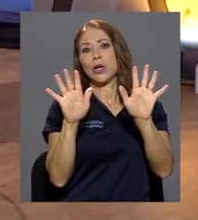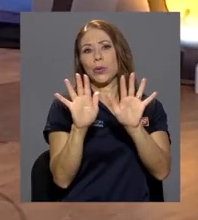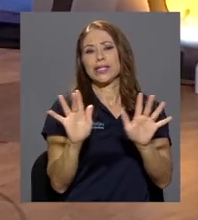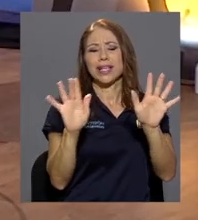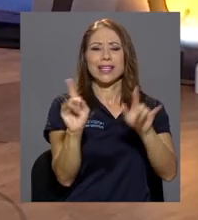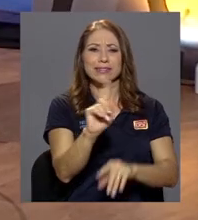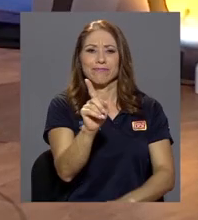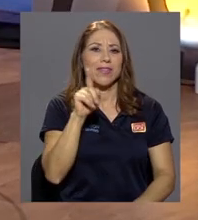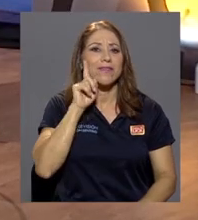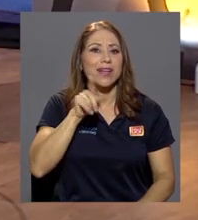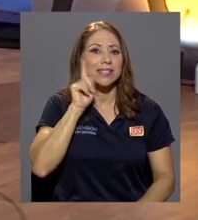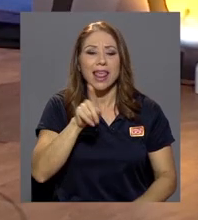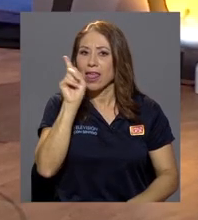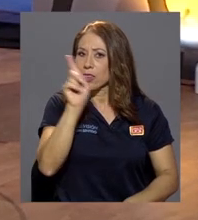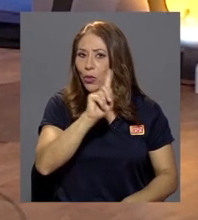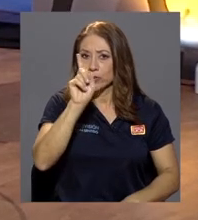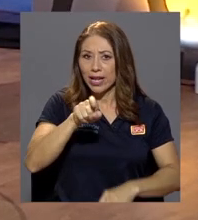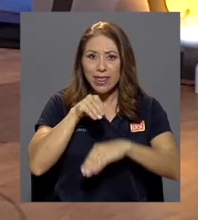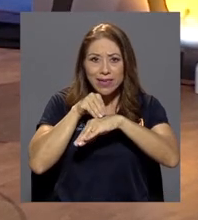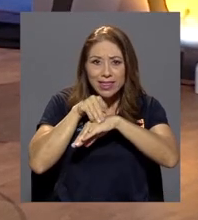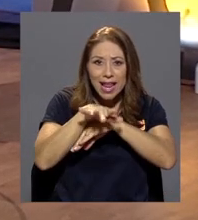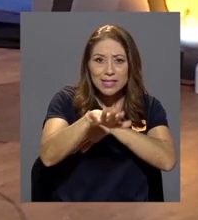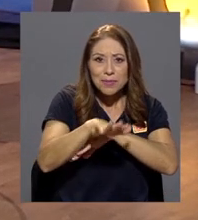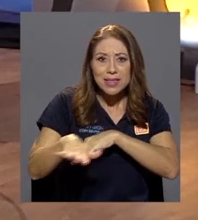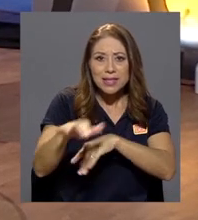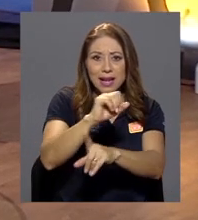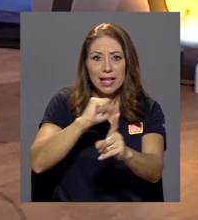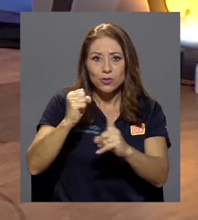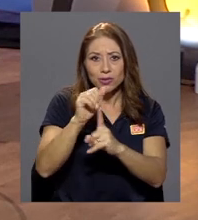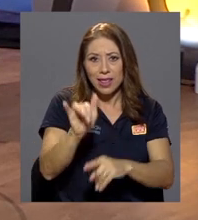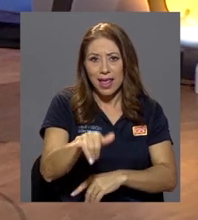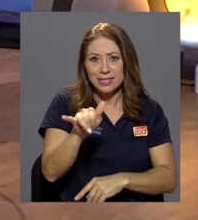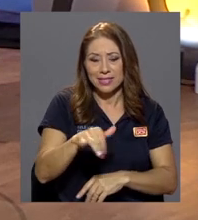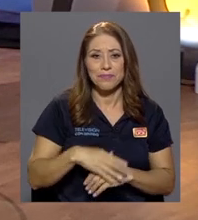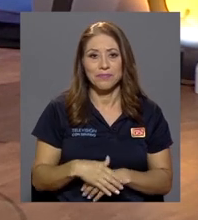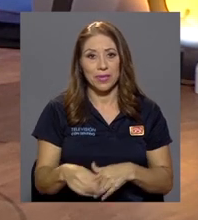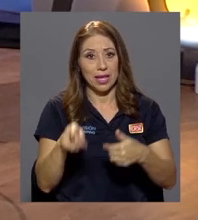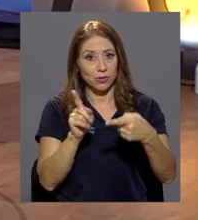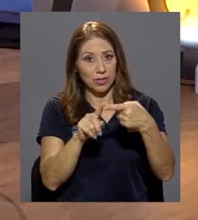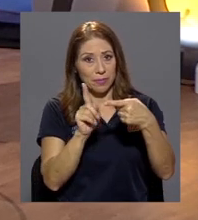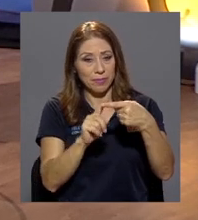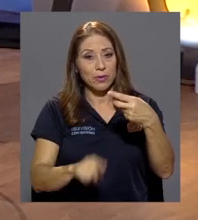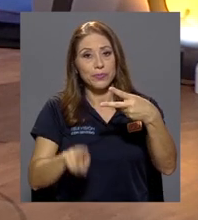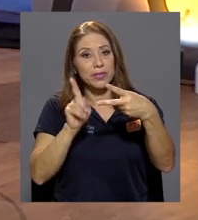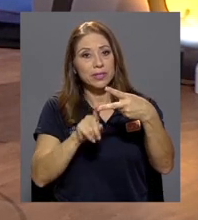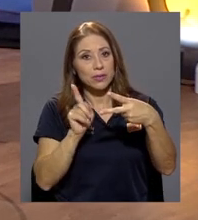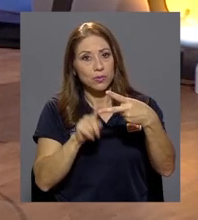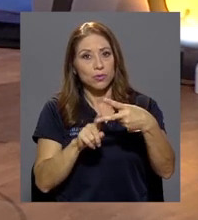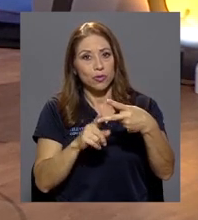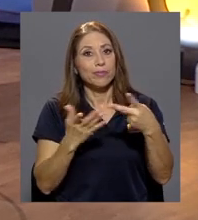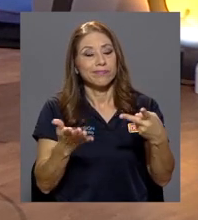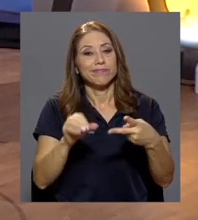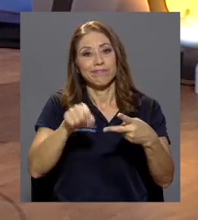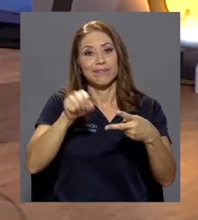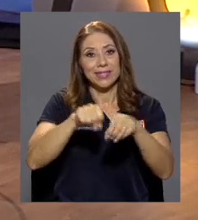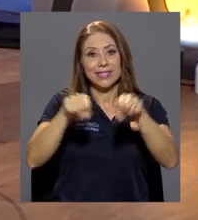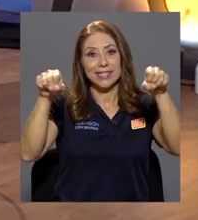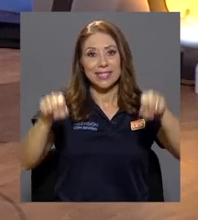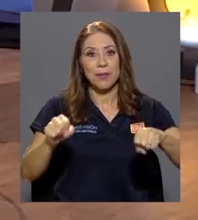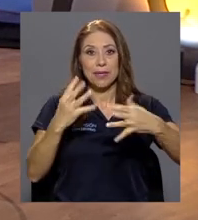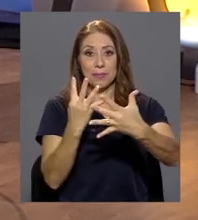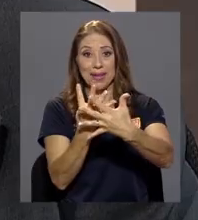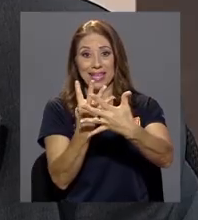le debería de transmitir así a la sociedad ese es el primer punto el segundo es que evidentemente unos sistemas